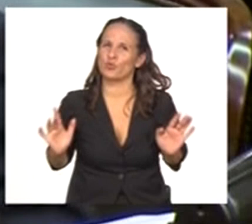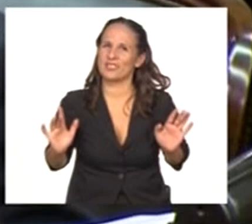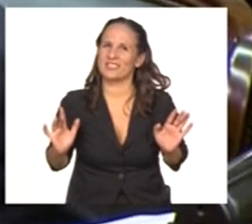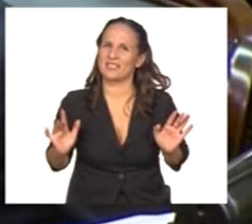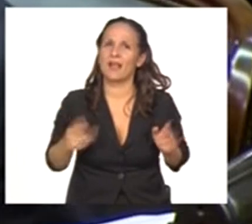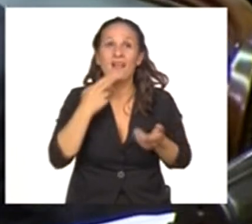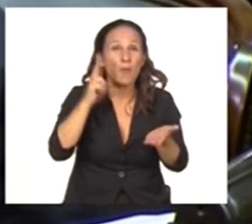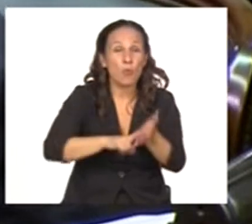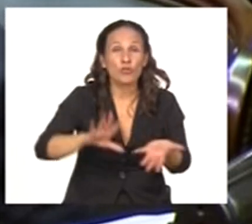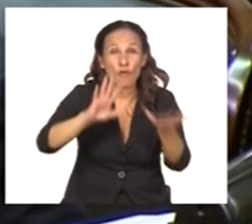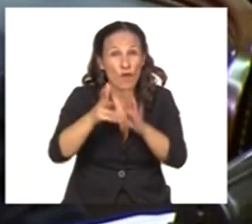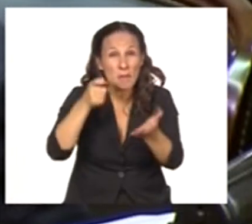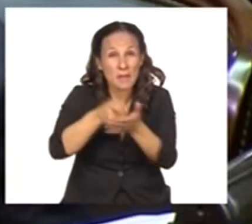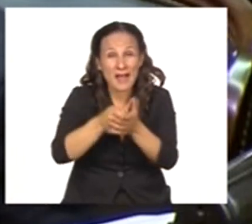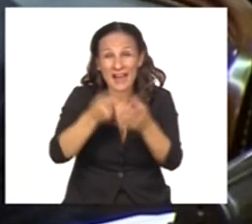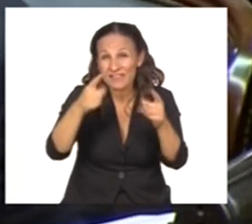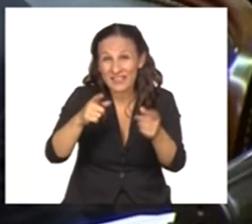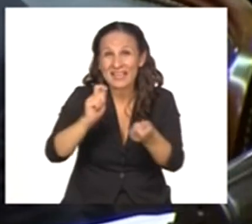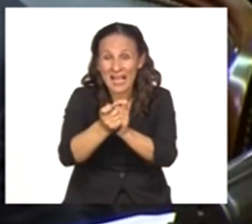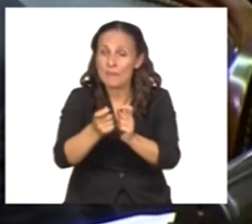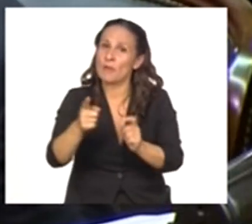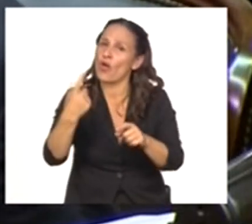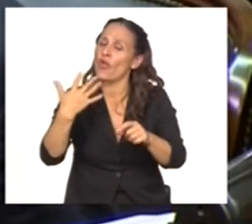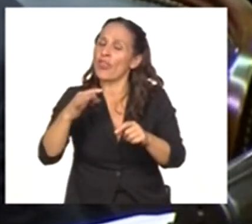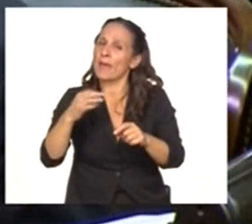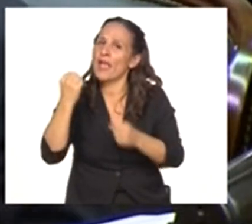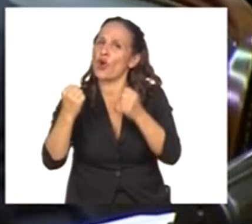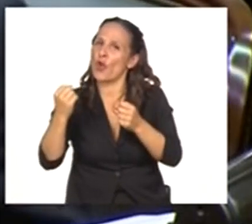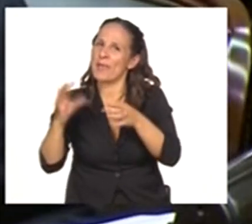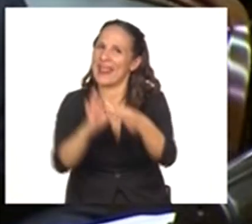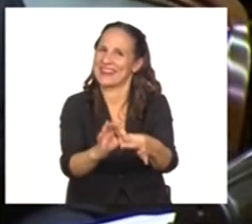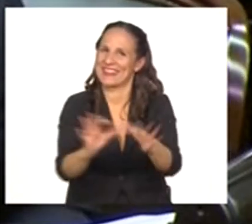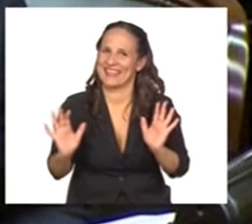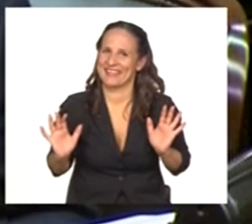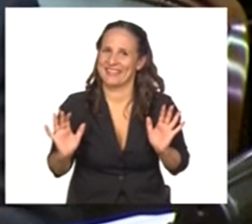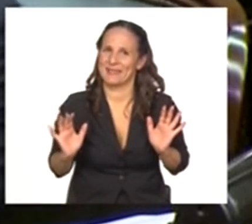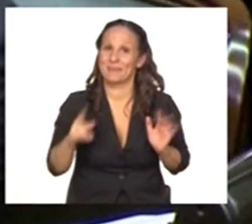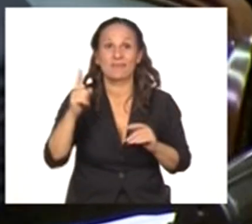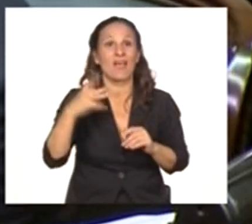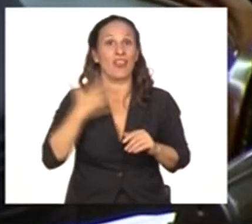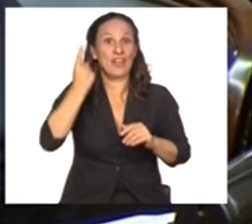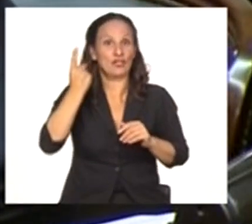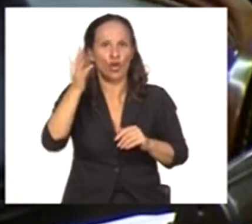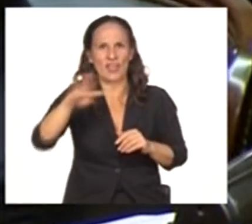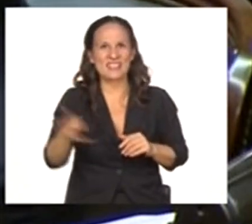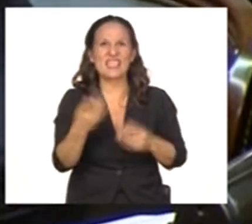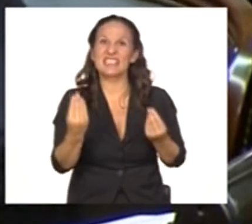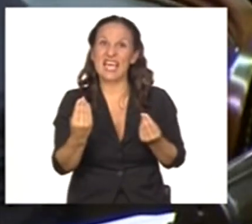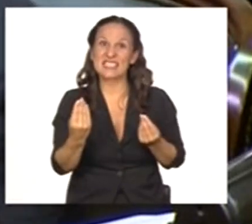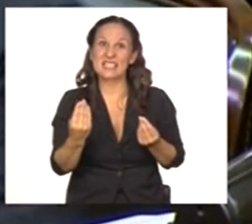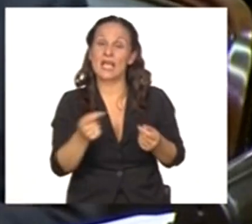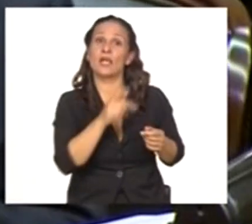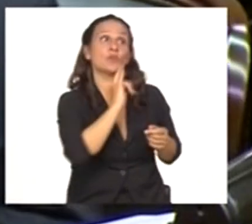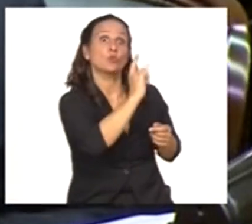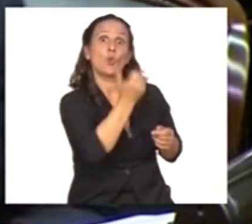reformas fiscales y no existe una economía que acompañe. El director ejecutivo de ANSES lo que hace es recibir los recursos que recauda la